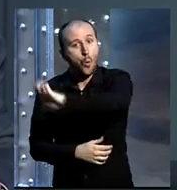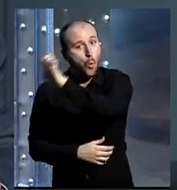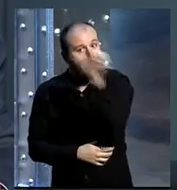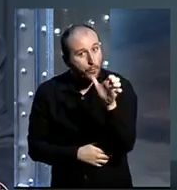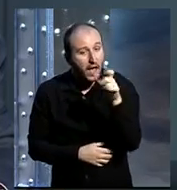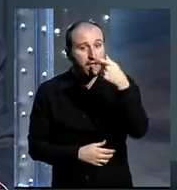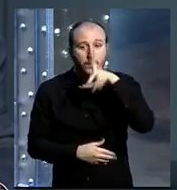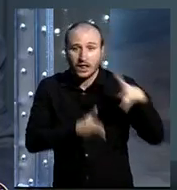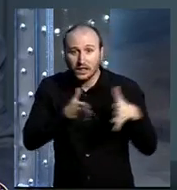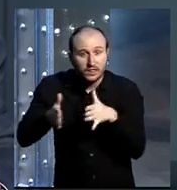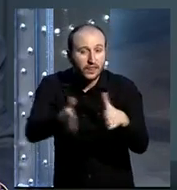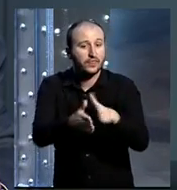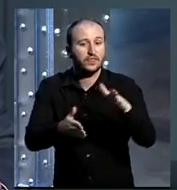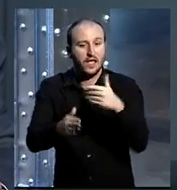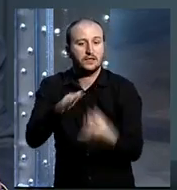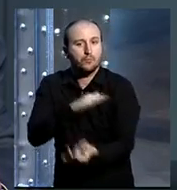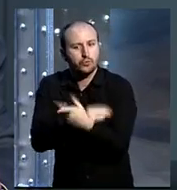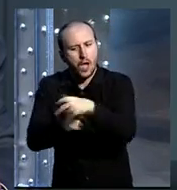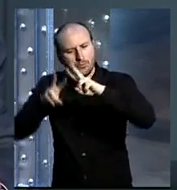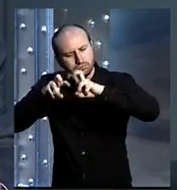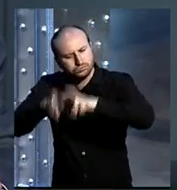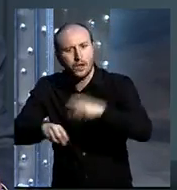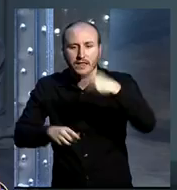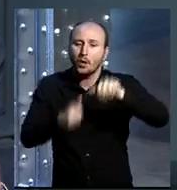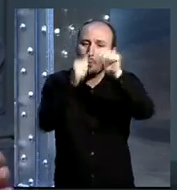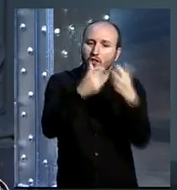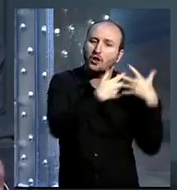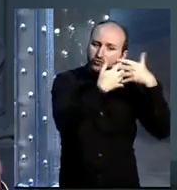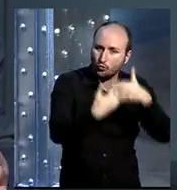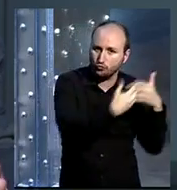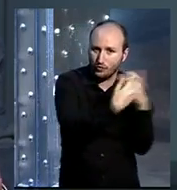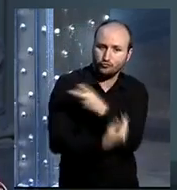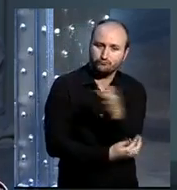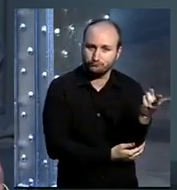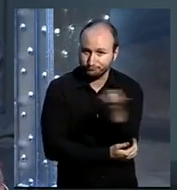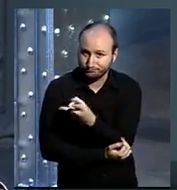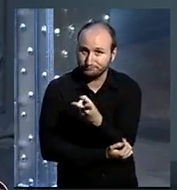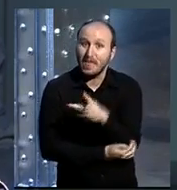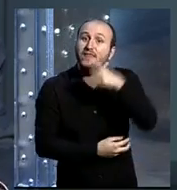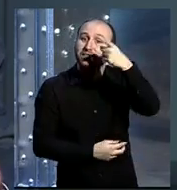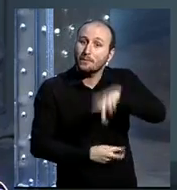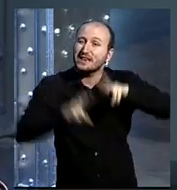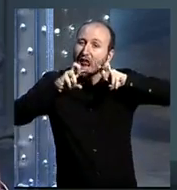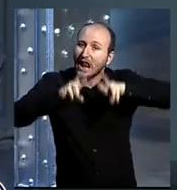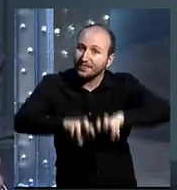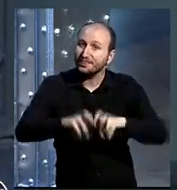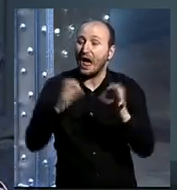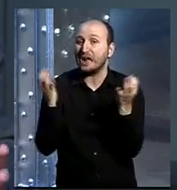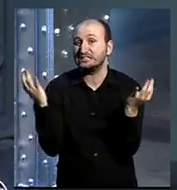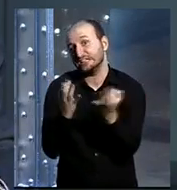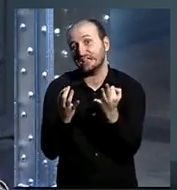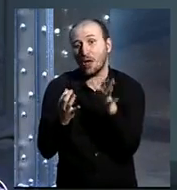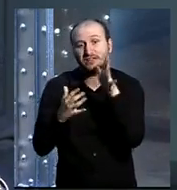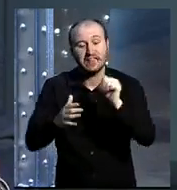que existen también, y los modelos en Estados Unidos, ¿no? Y también se analizan lo que llamamos un poco las